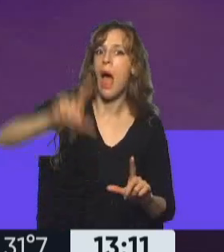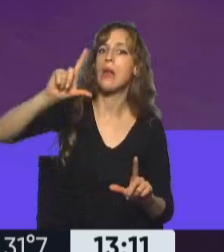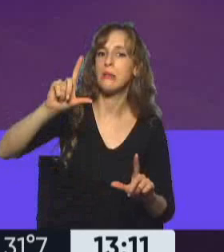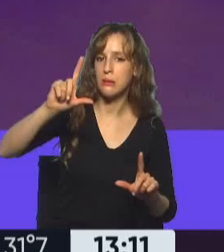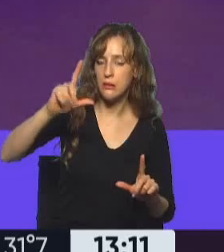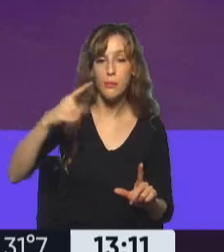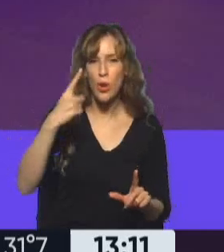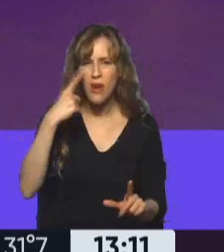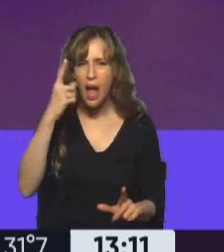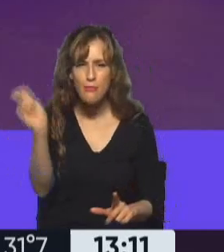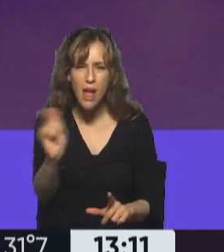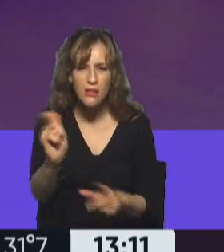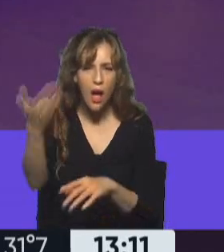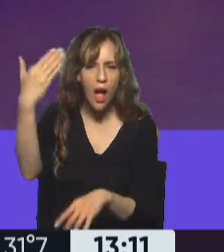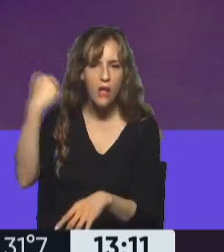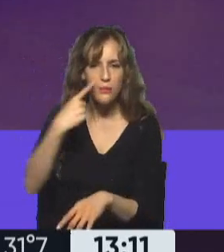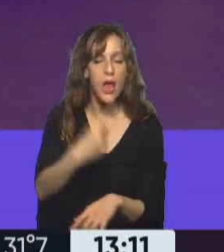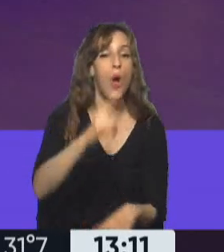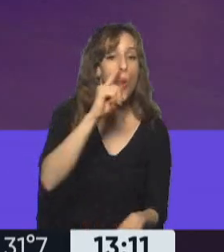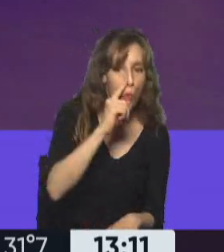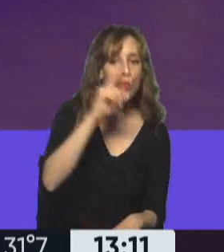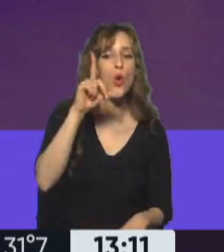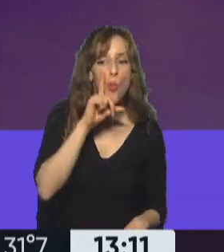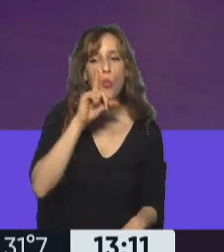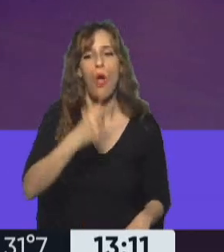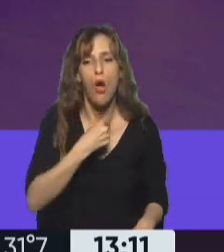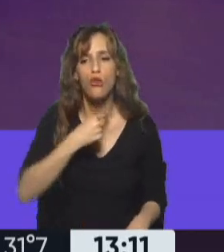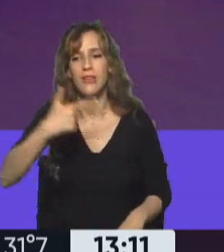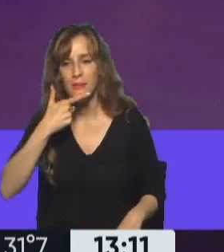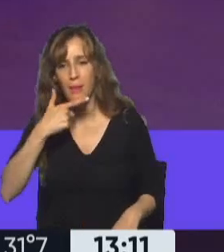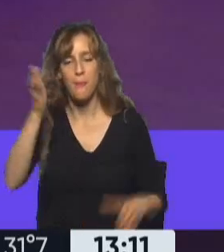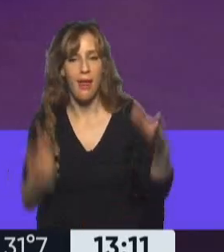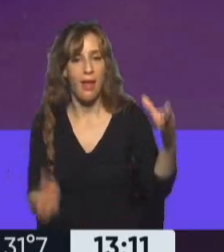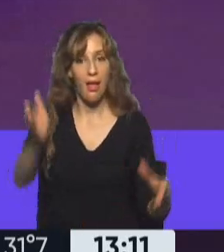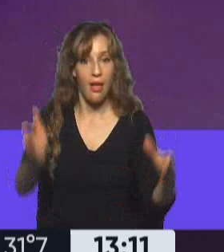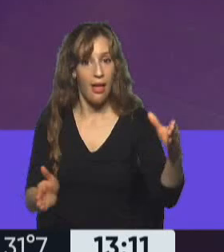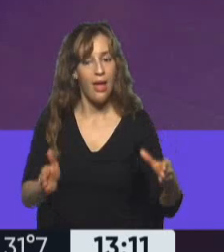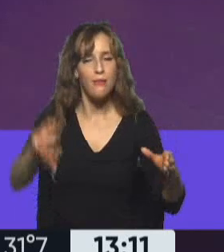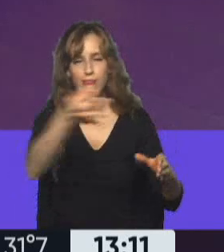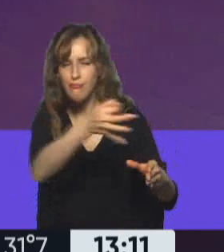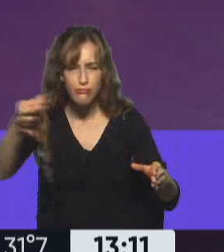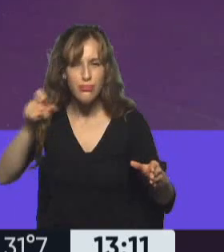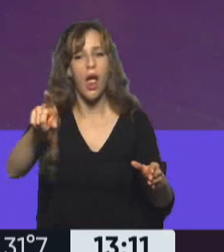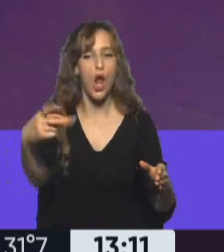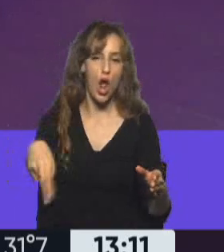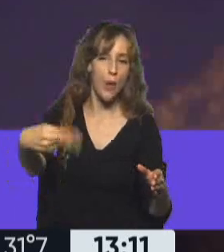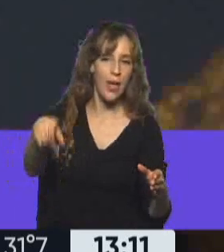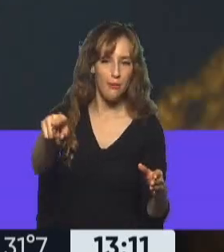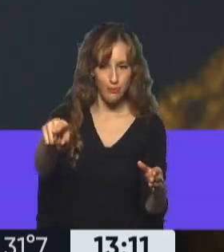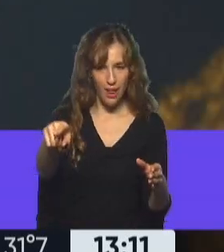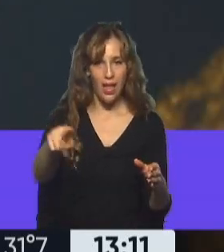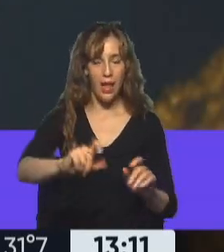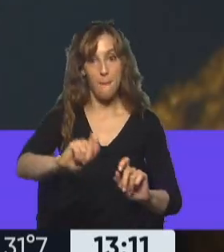respecto a los meses anteriores. Junio, julio, agosto, septiembre. Claramente, noviembre está